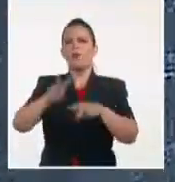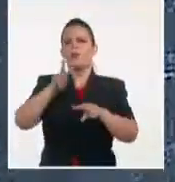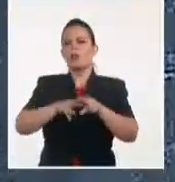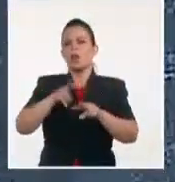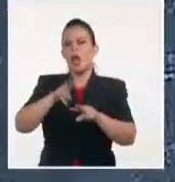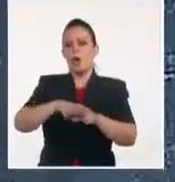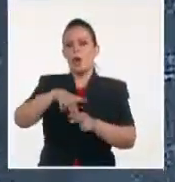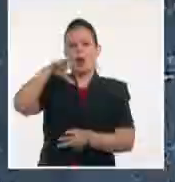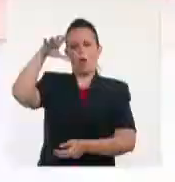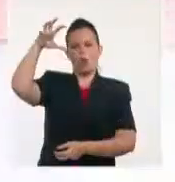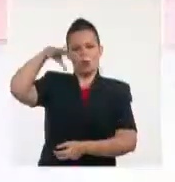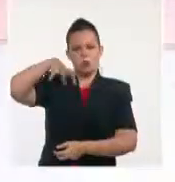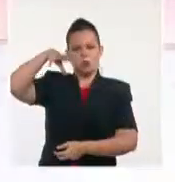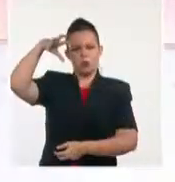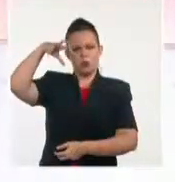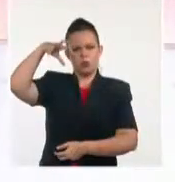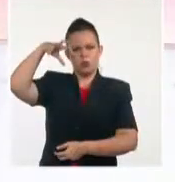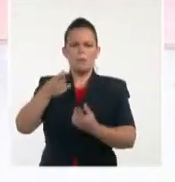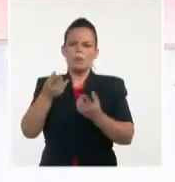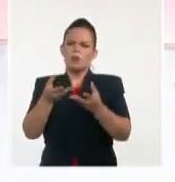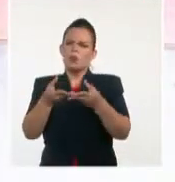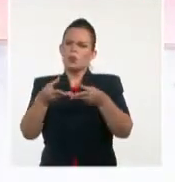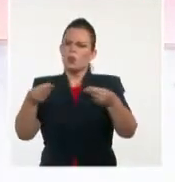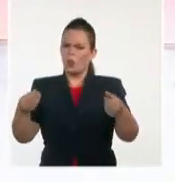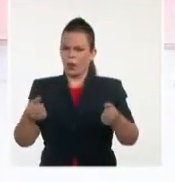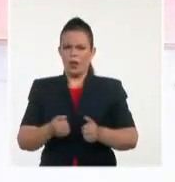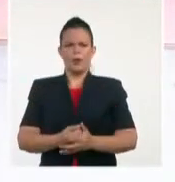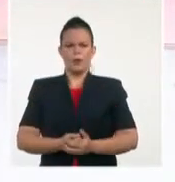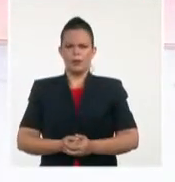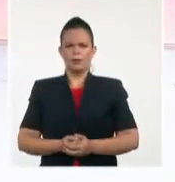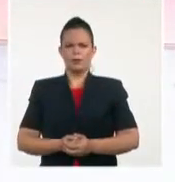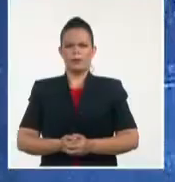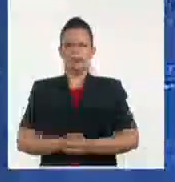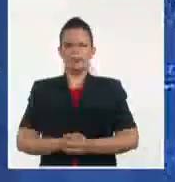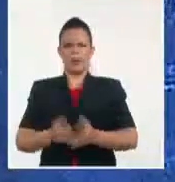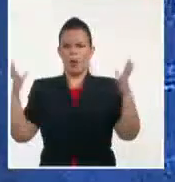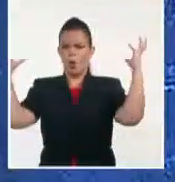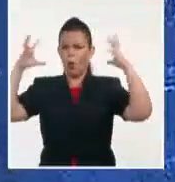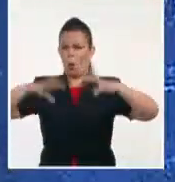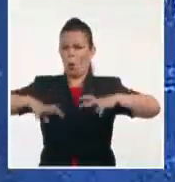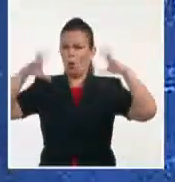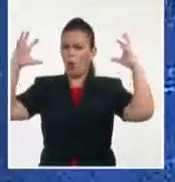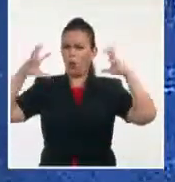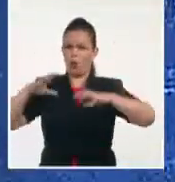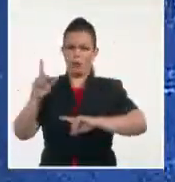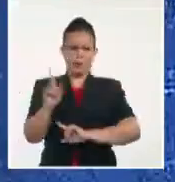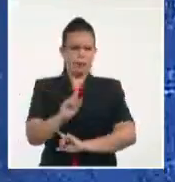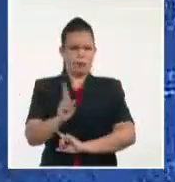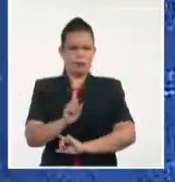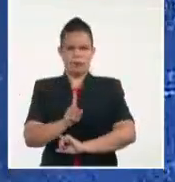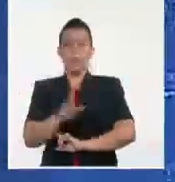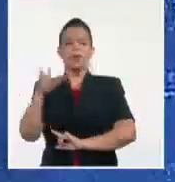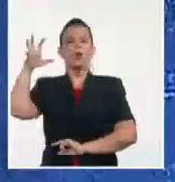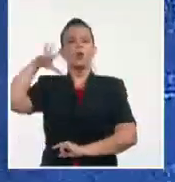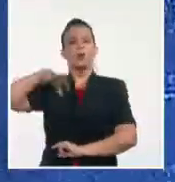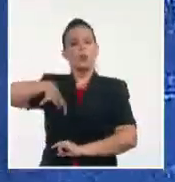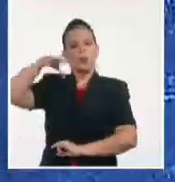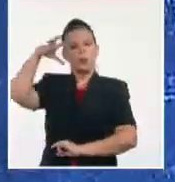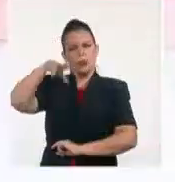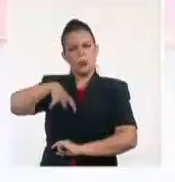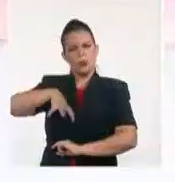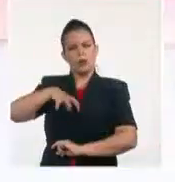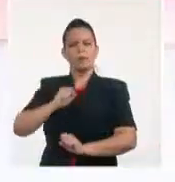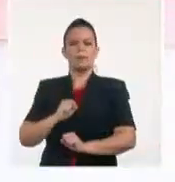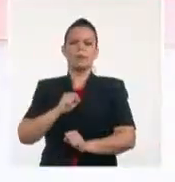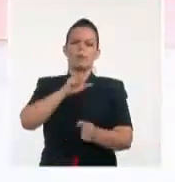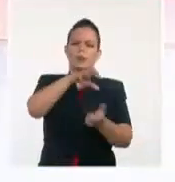muy, muy ligera la que hay asociada a estas bandas que están todavía sobre nuestro territorio nacional. Ahora